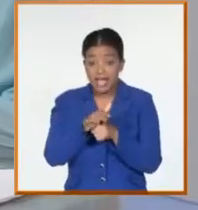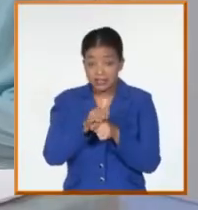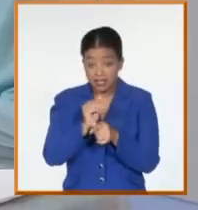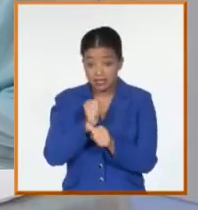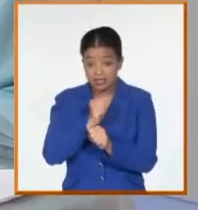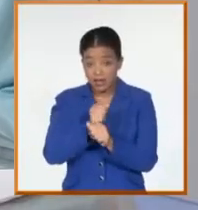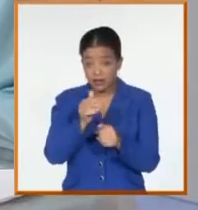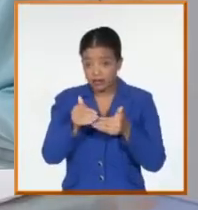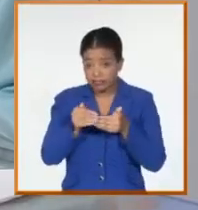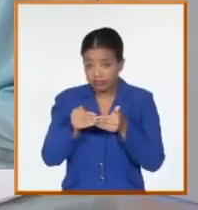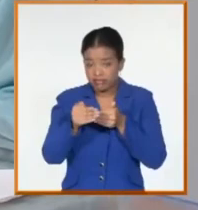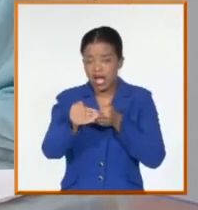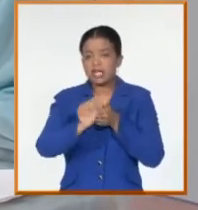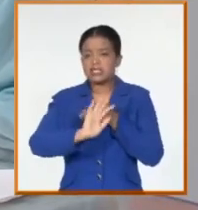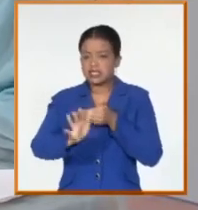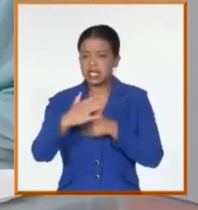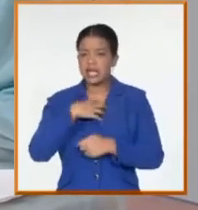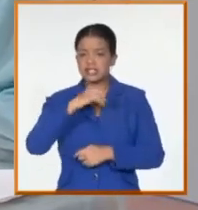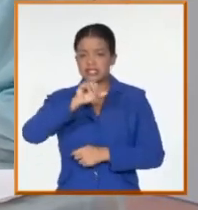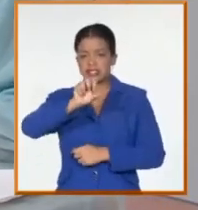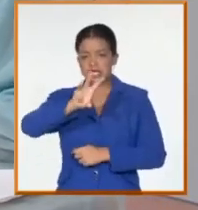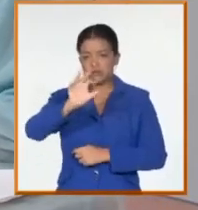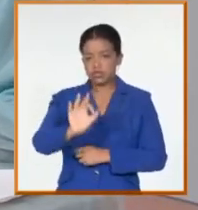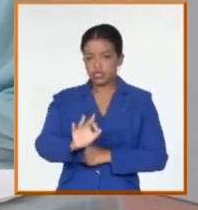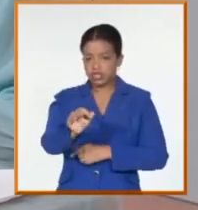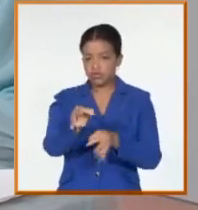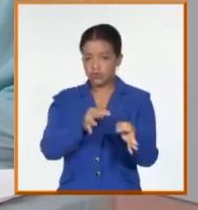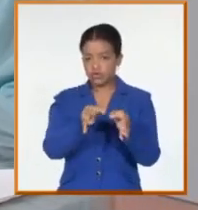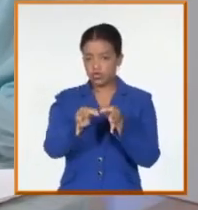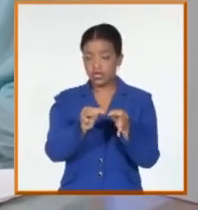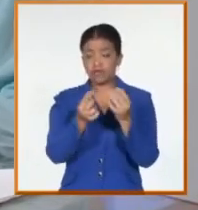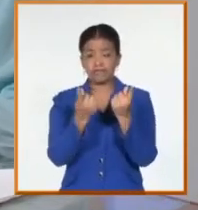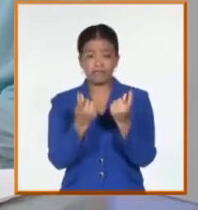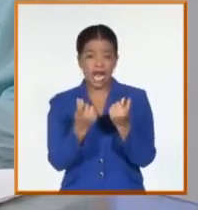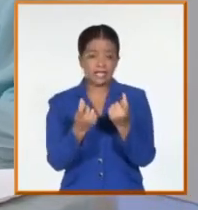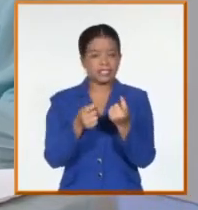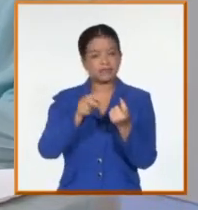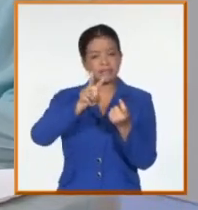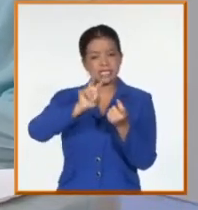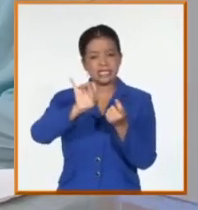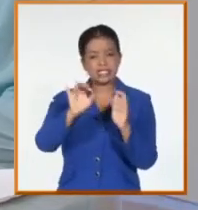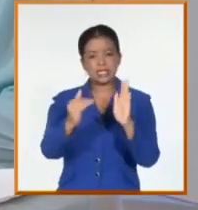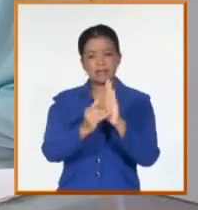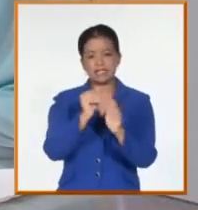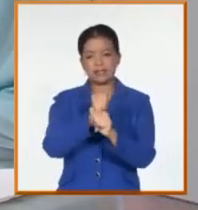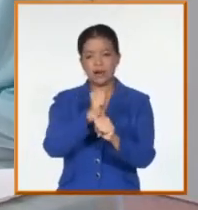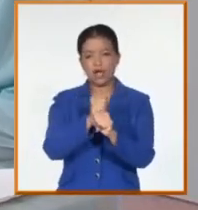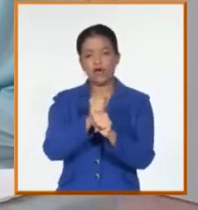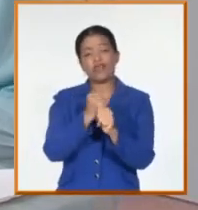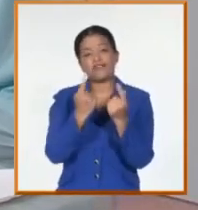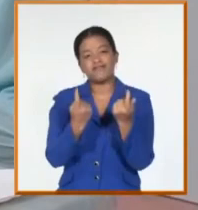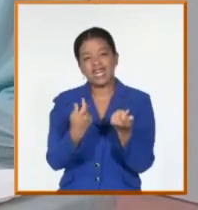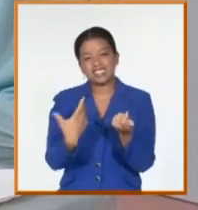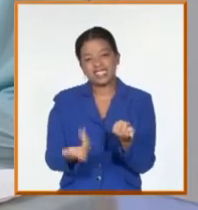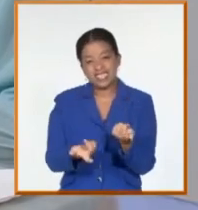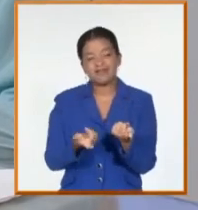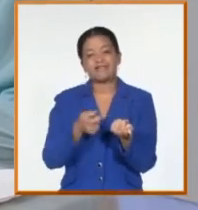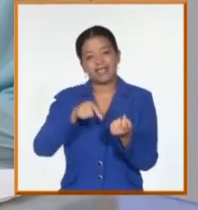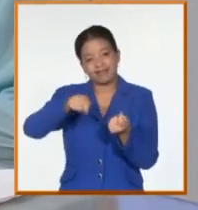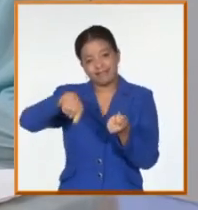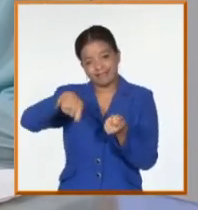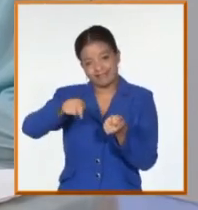un 63% de ejecución ahí no está quedando alrededor de unos 27.000 trabajadores por diferentes causas